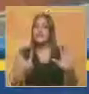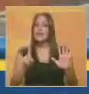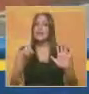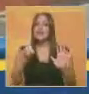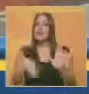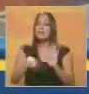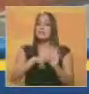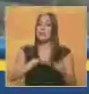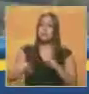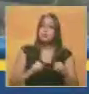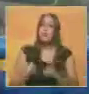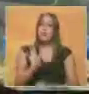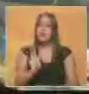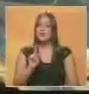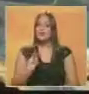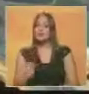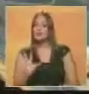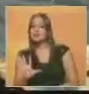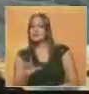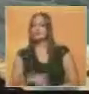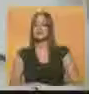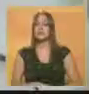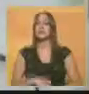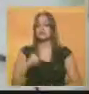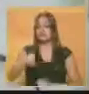réplicas de magnitud 4.5 en la región